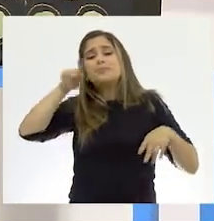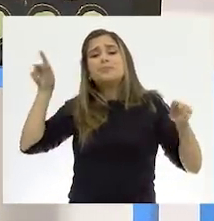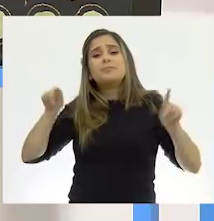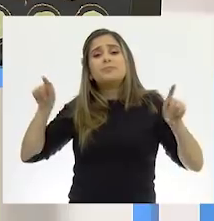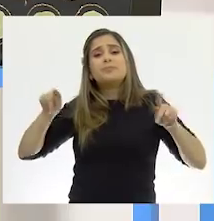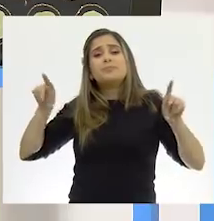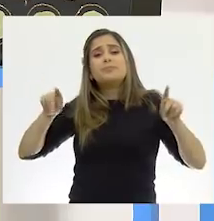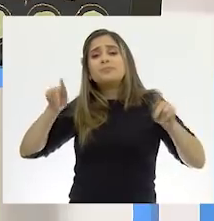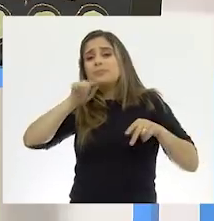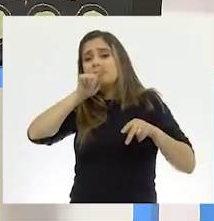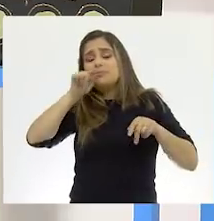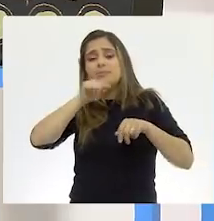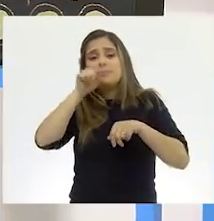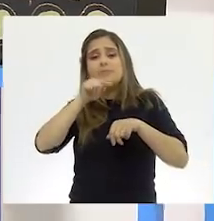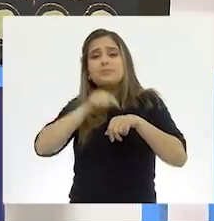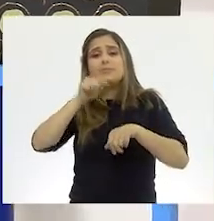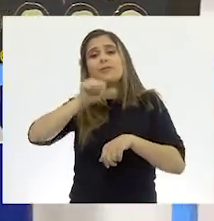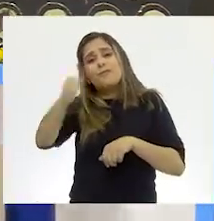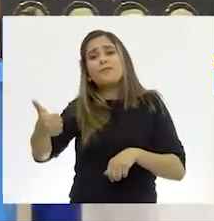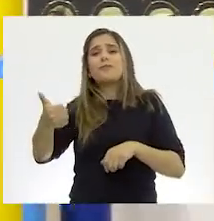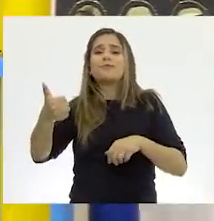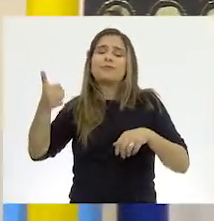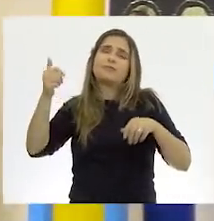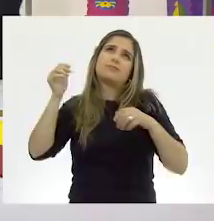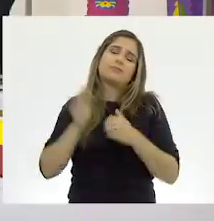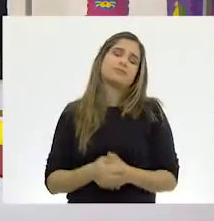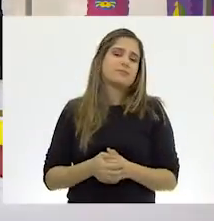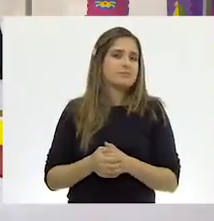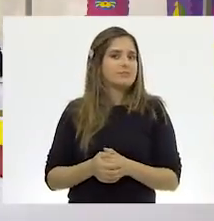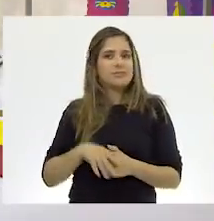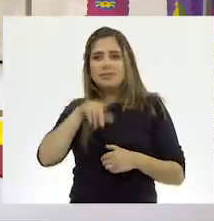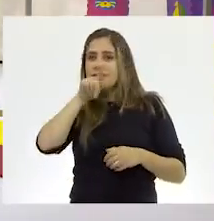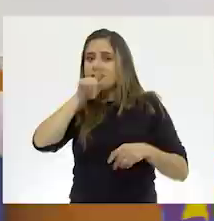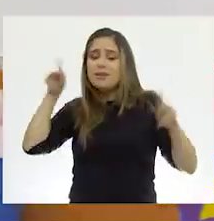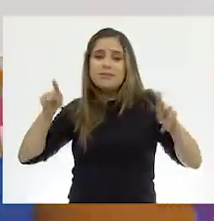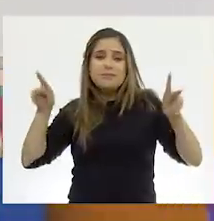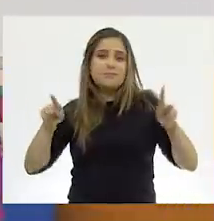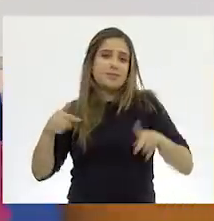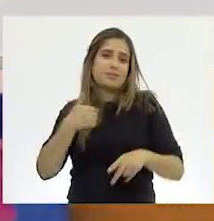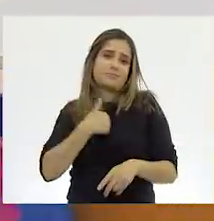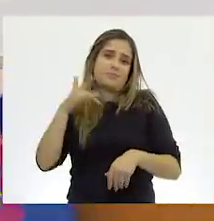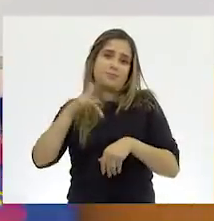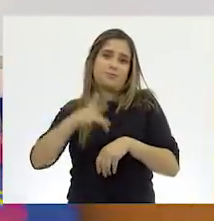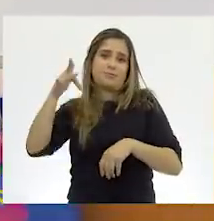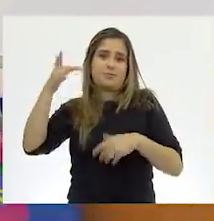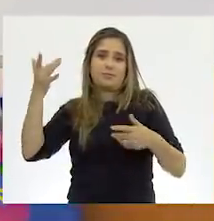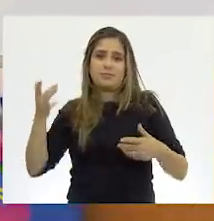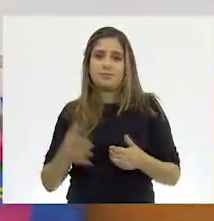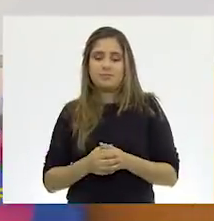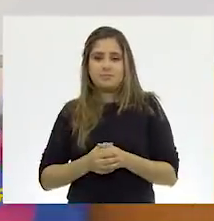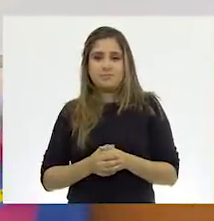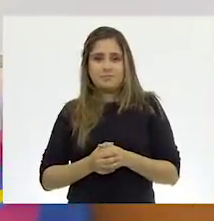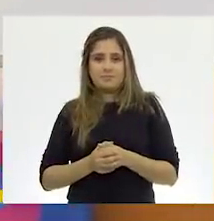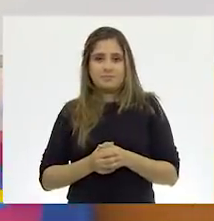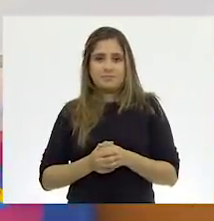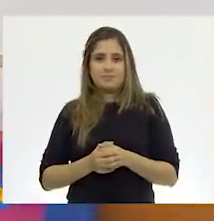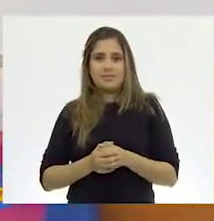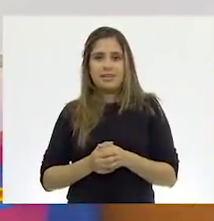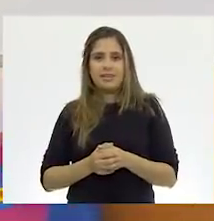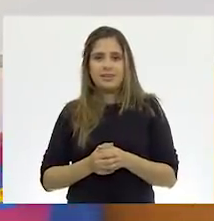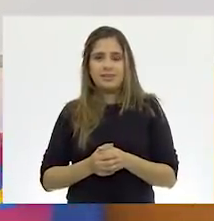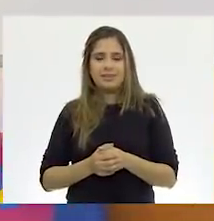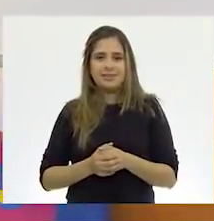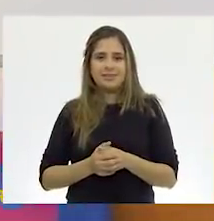Pilar hoy me viene con mucha suerte para encontrar los datos. Me siguen las abejas. A ver, ¿este o este?